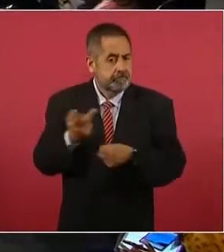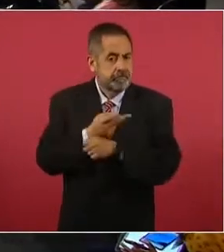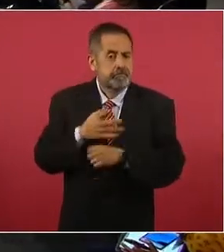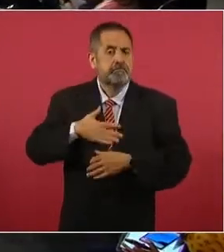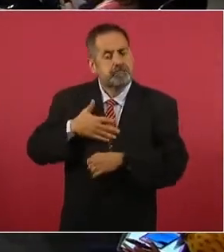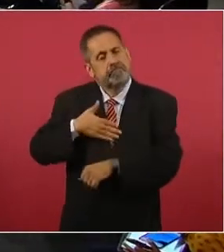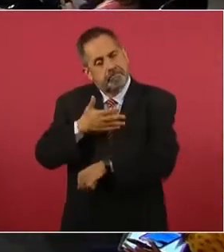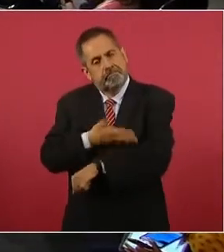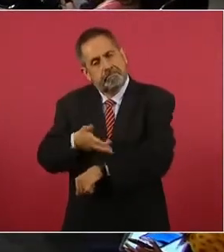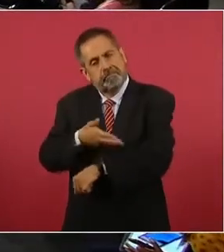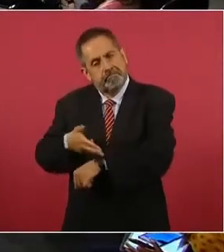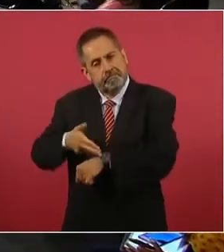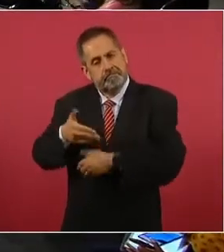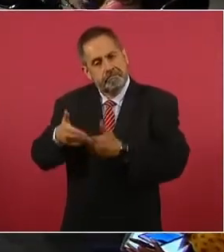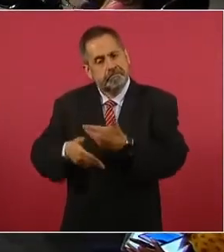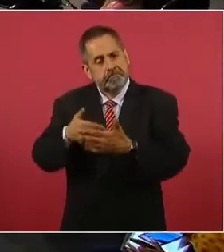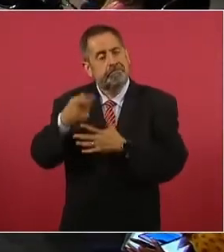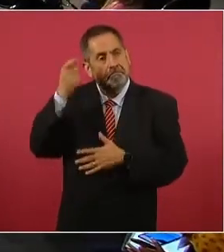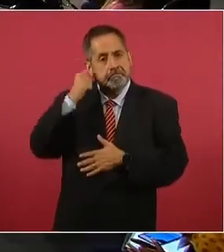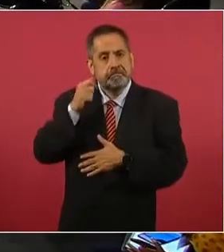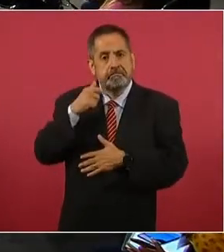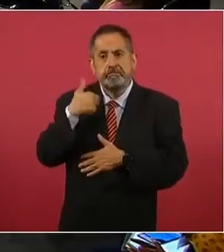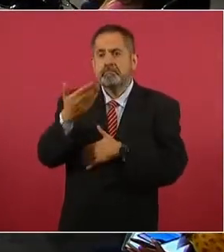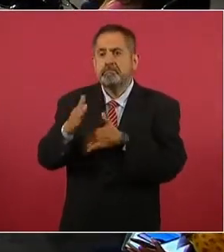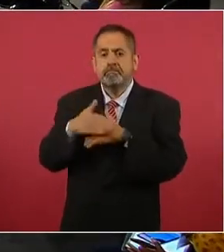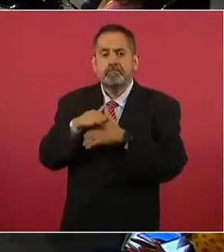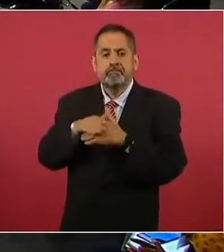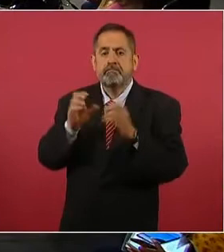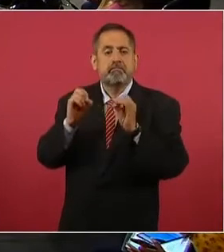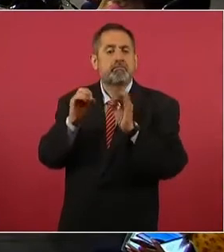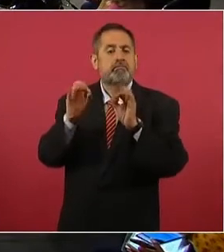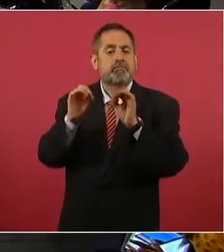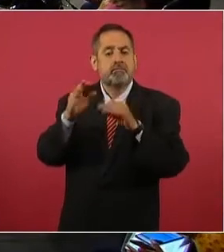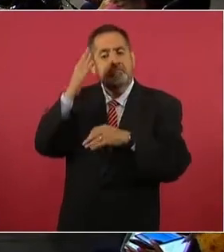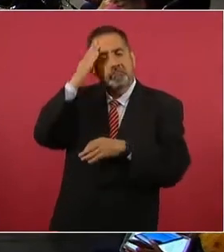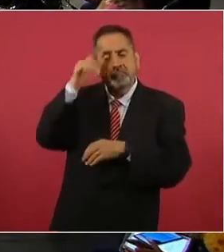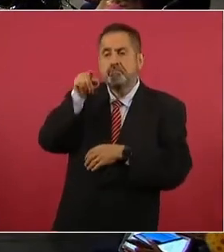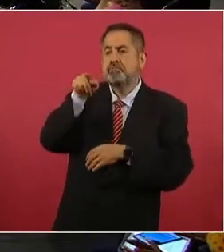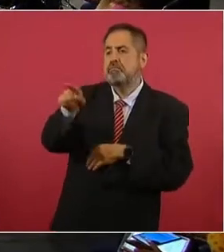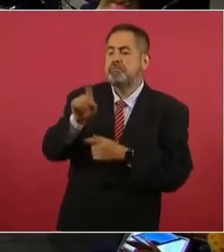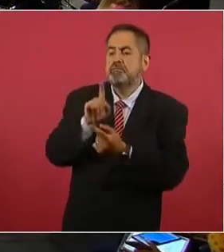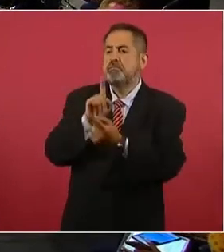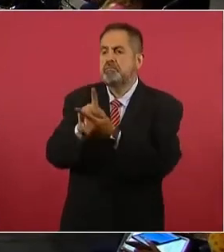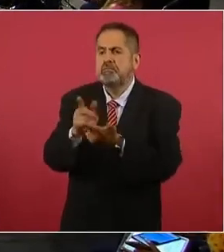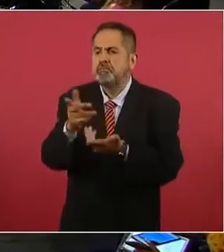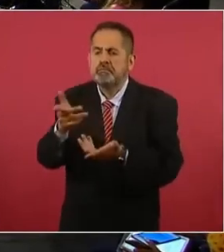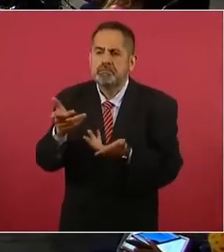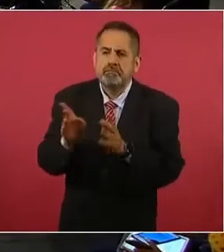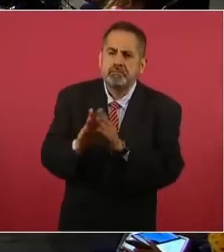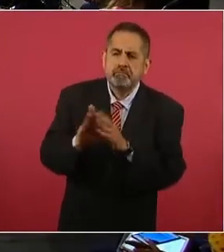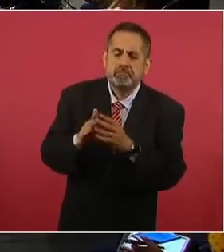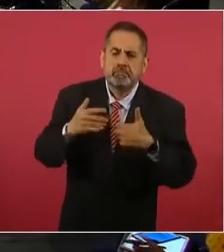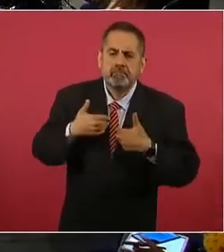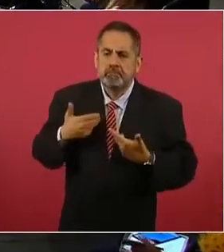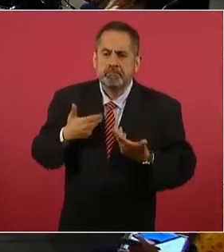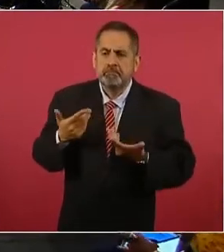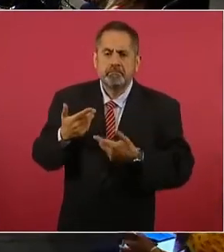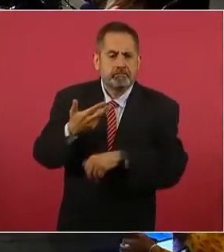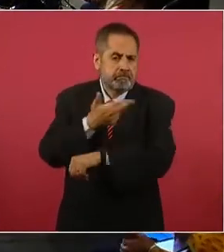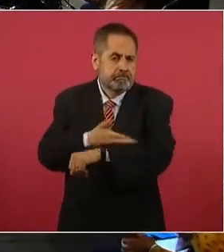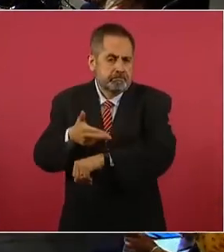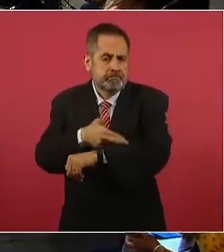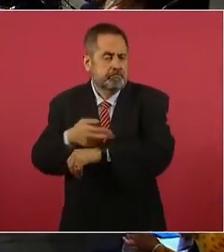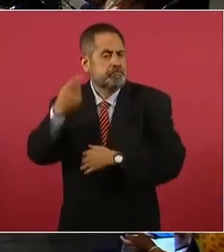proceso, presidente, quienes acuden a las oficinas generales para ver en qué situación o cómo va